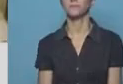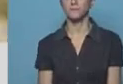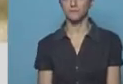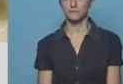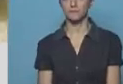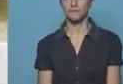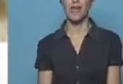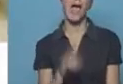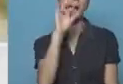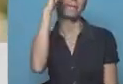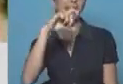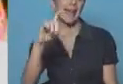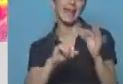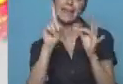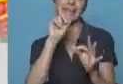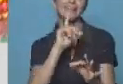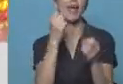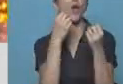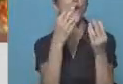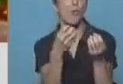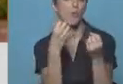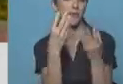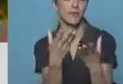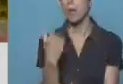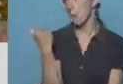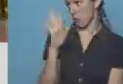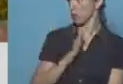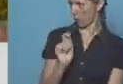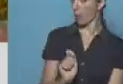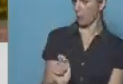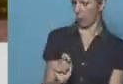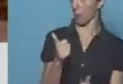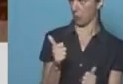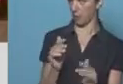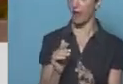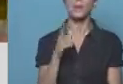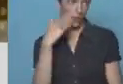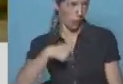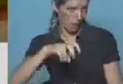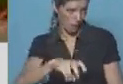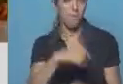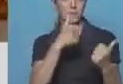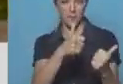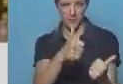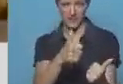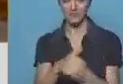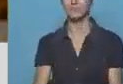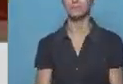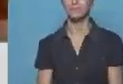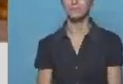Blanquita, ¿cómo estás? Bien, ando con el bastón, pero andás, querida, que es lo suficiente.